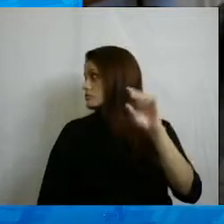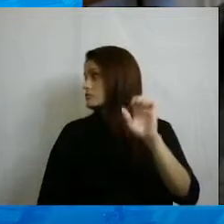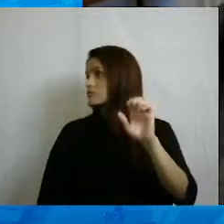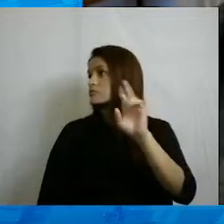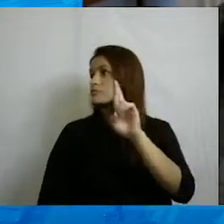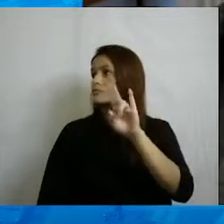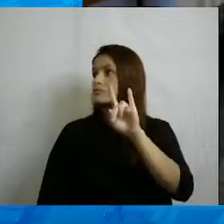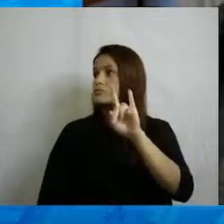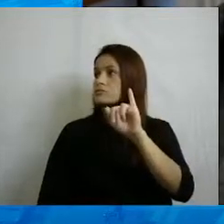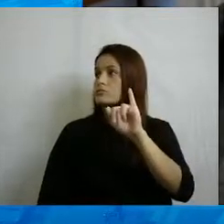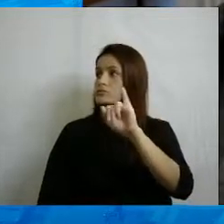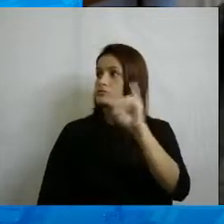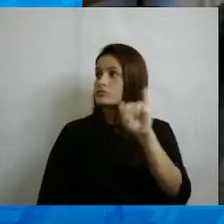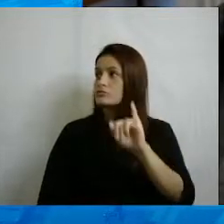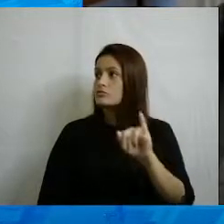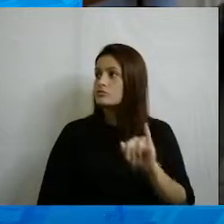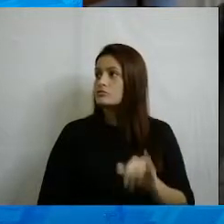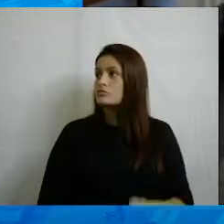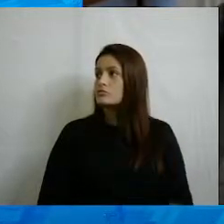Ivonne Ruiz.